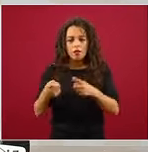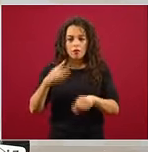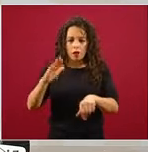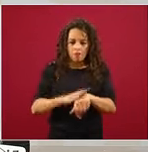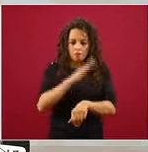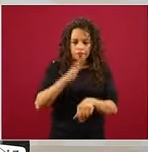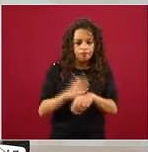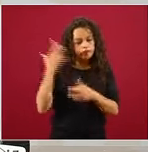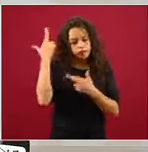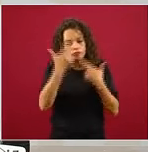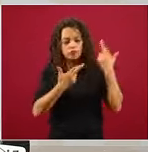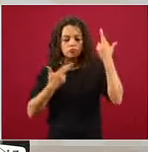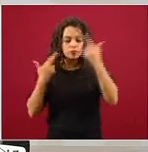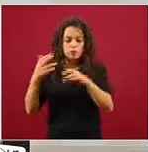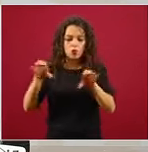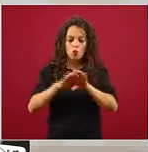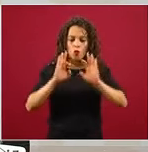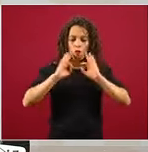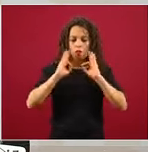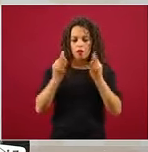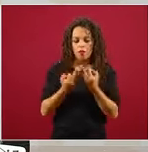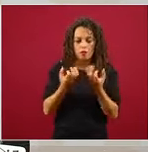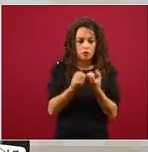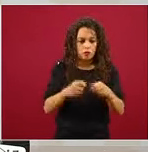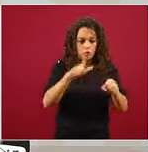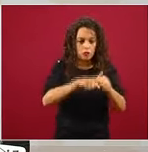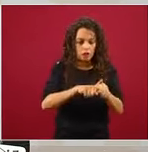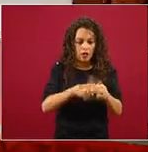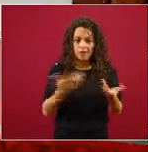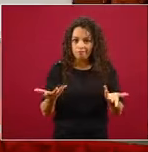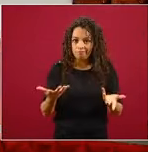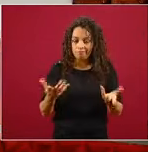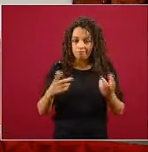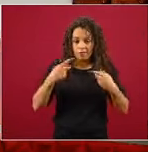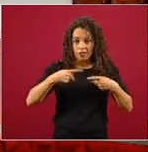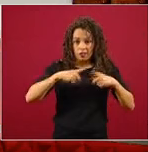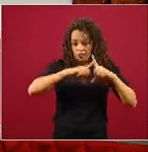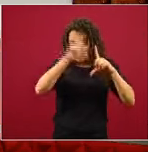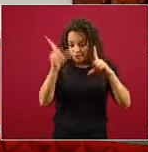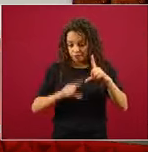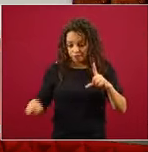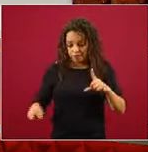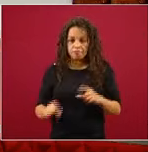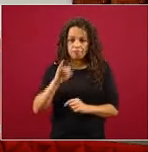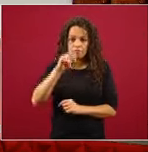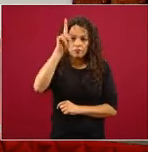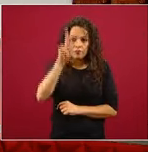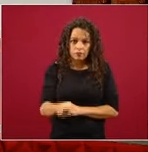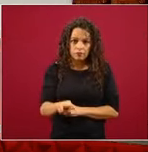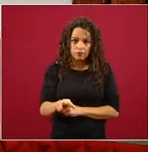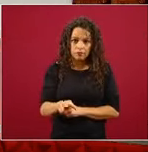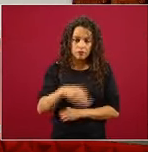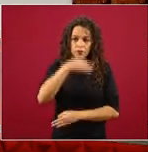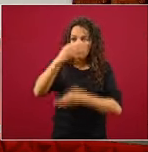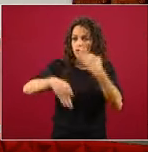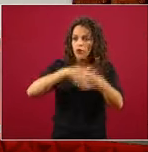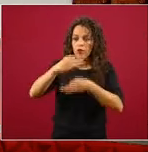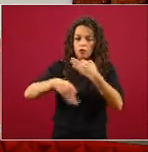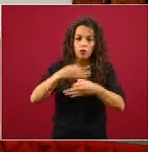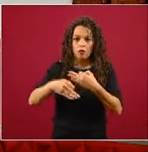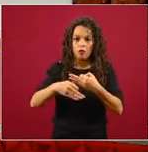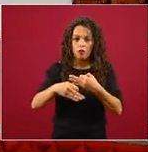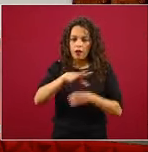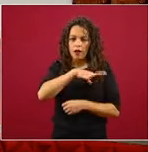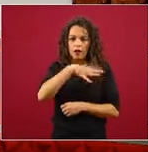condiciones sociales de la población. Entonces, no hay duda, el campo en México en general